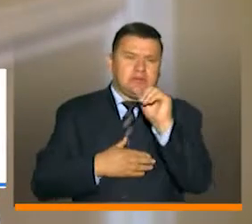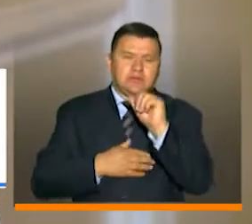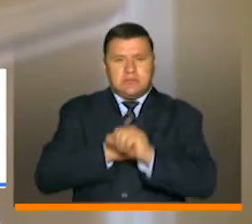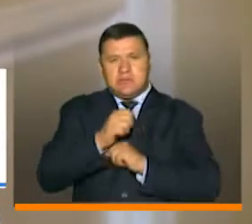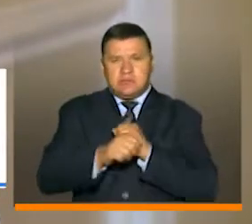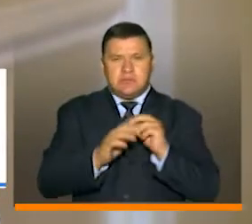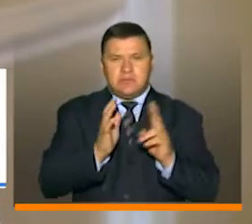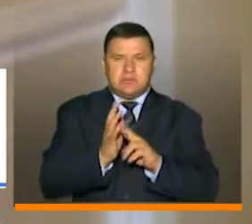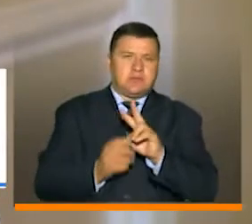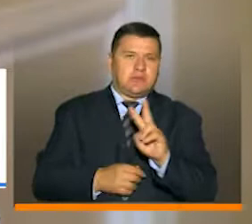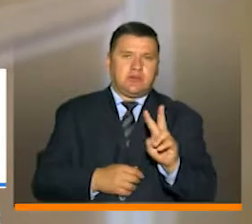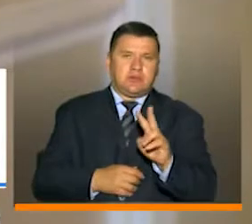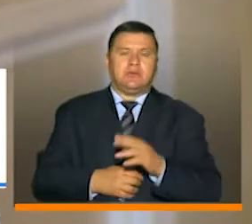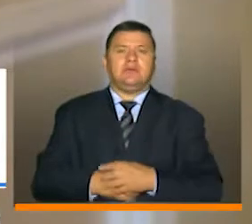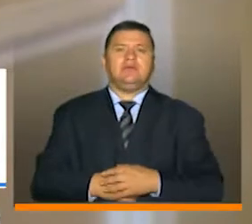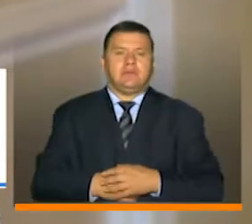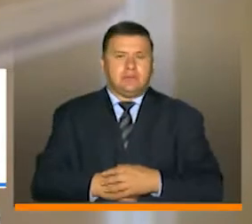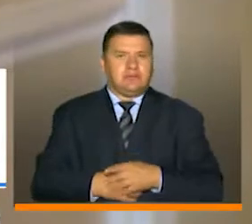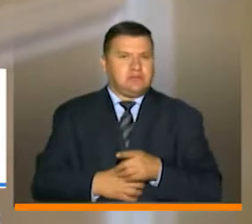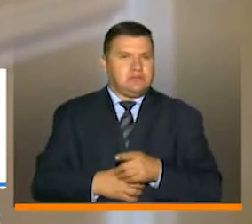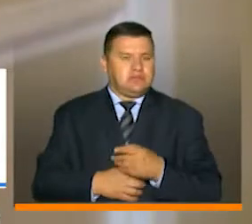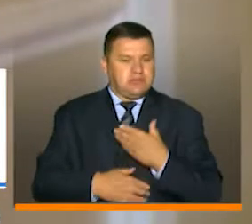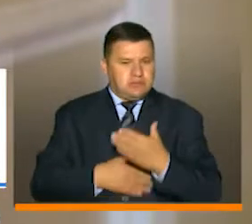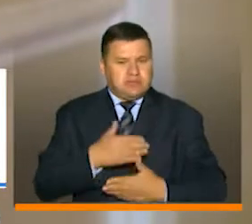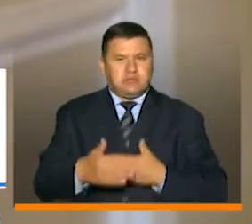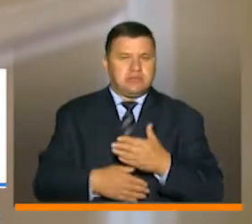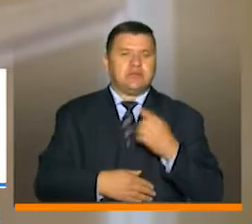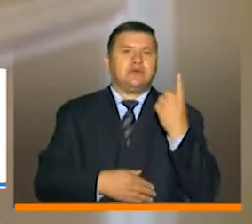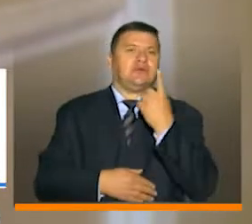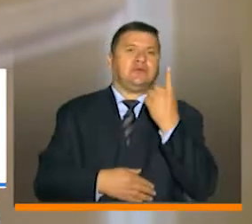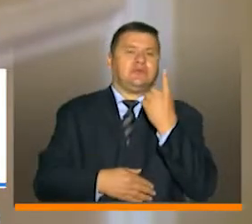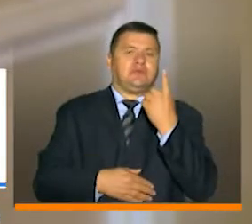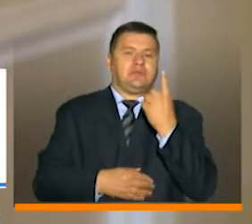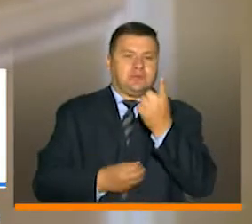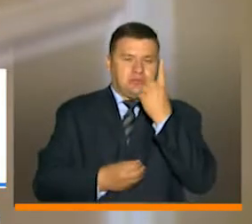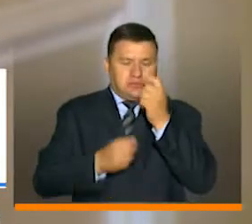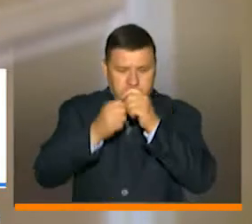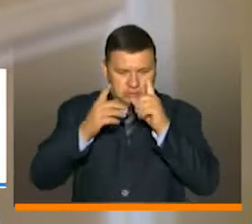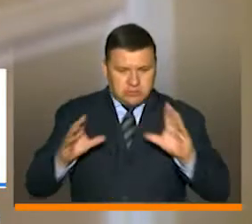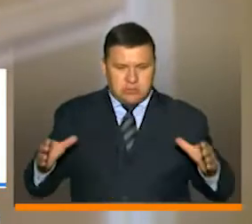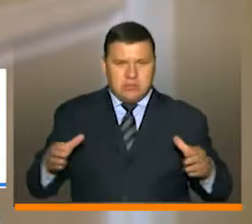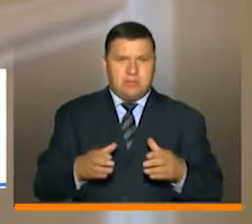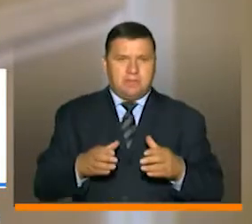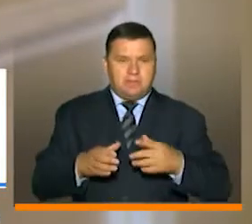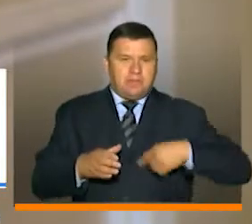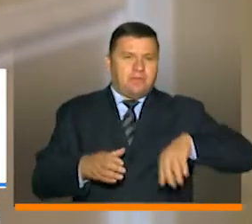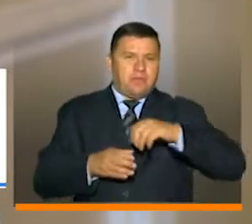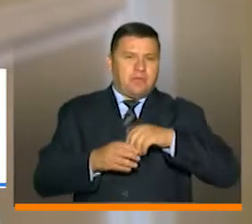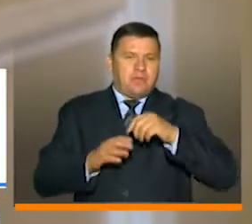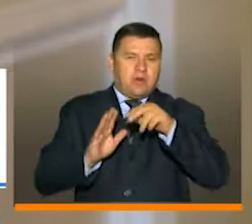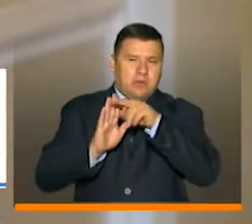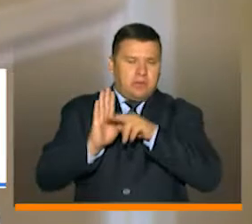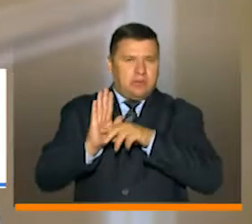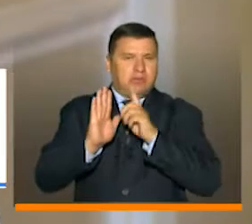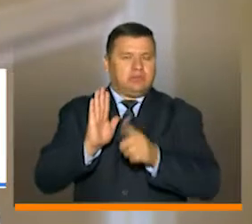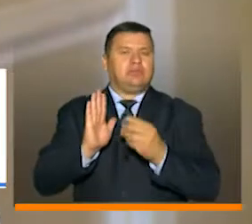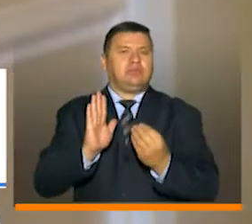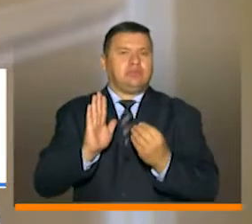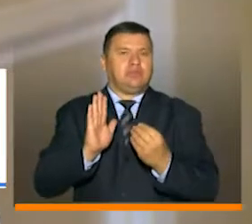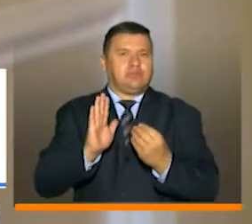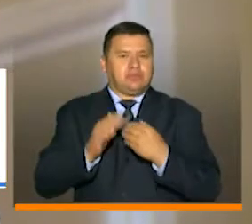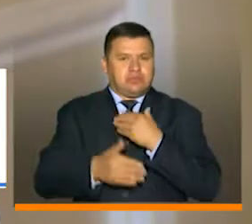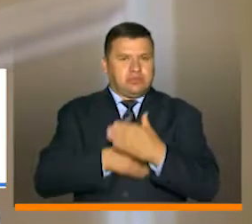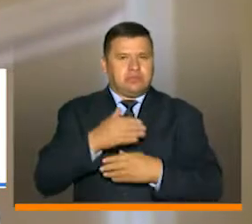del año 2022, es dejar no solamente una política pública, sino un protocolo para